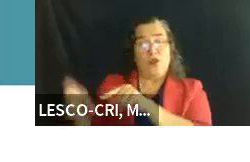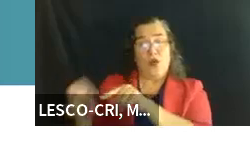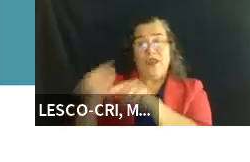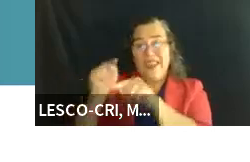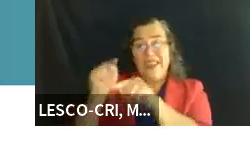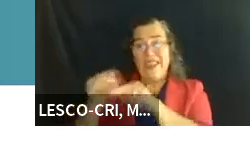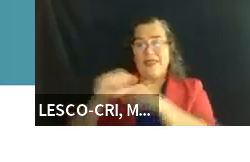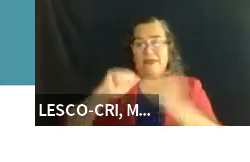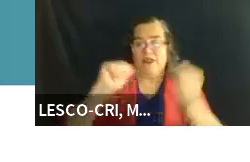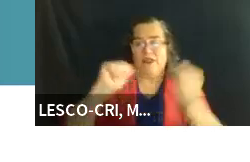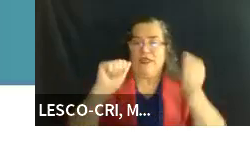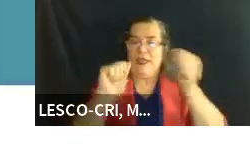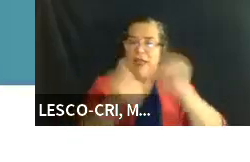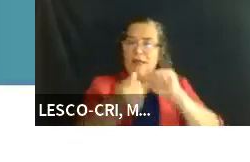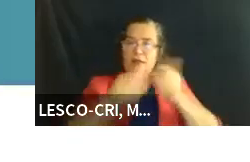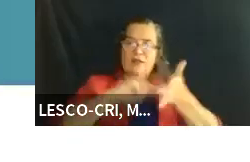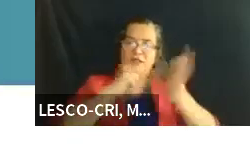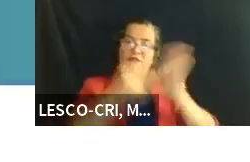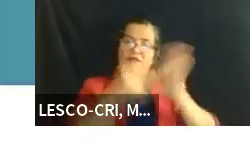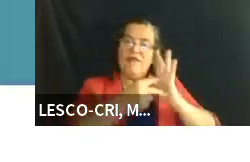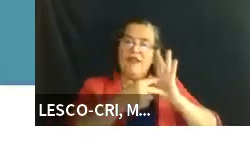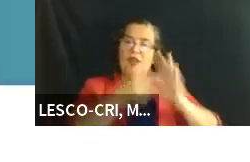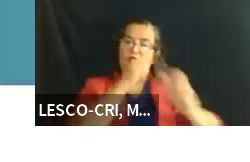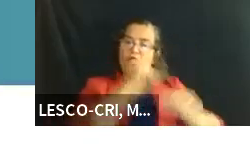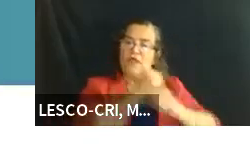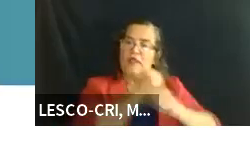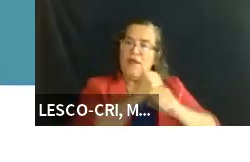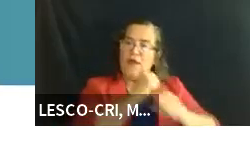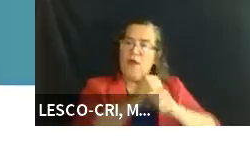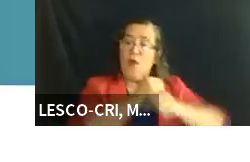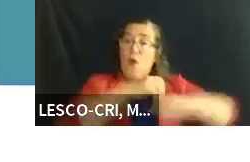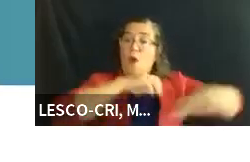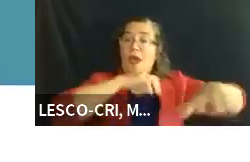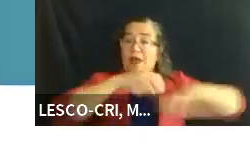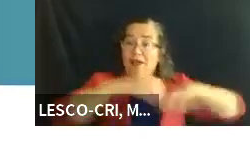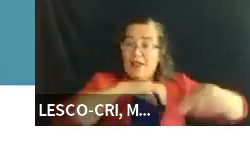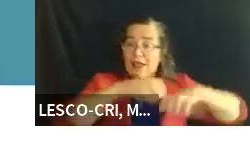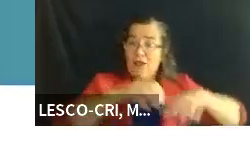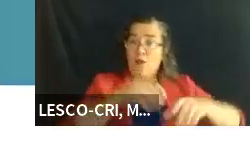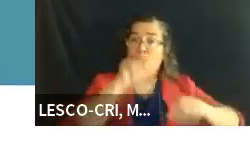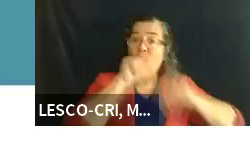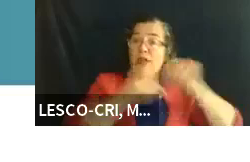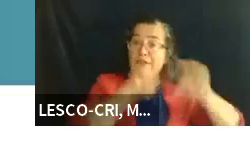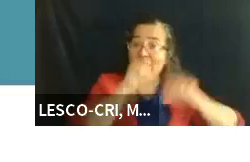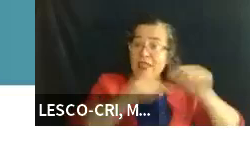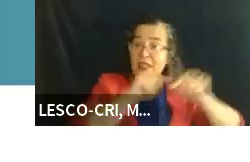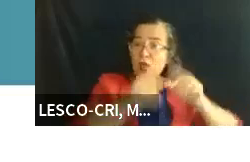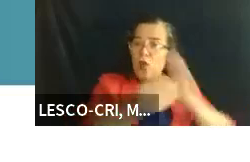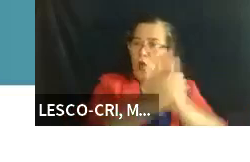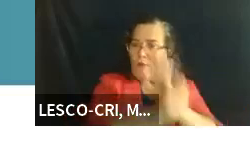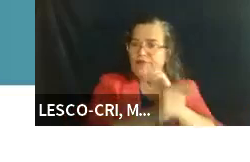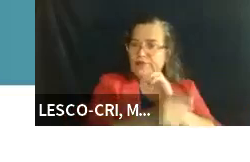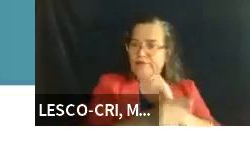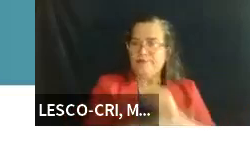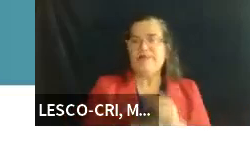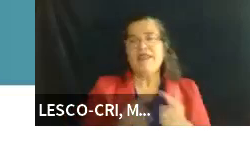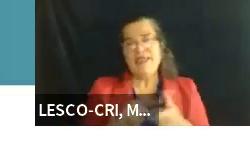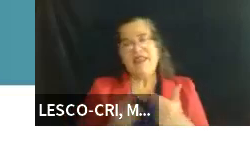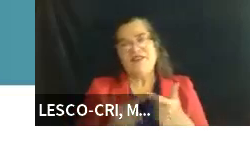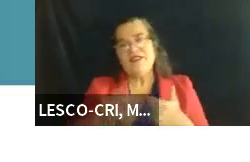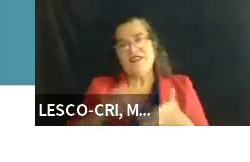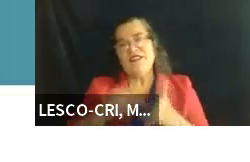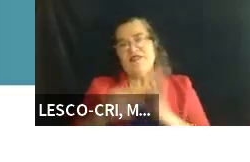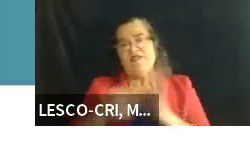un trabajo activo, crítico y constructivo. Hay dos variables fundamentales en la noción de competencia, que es movilización del